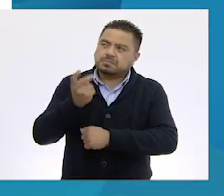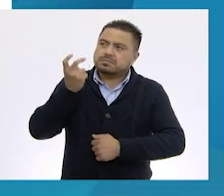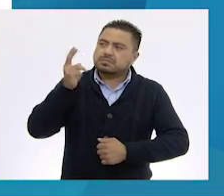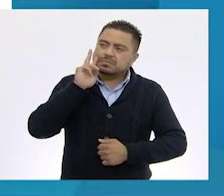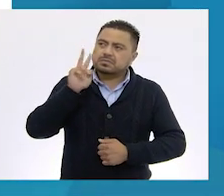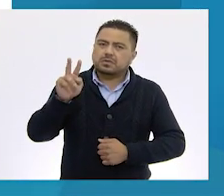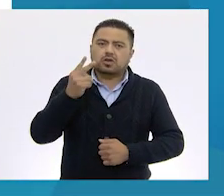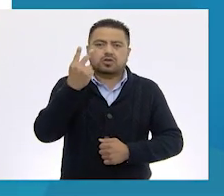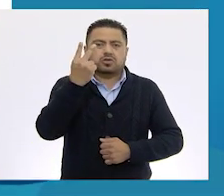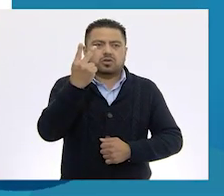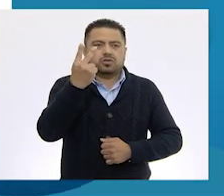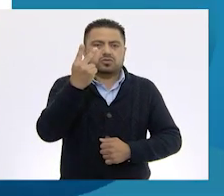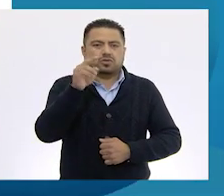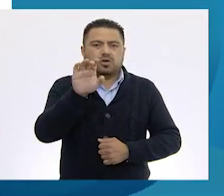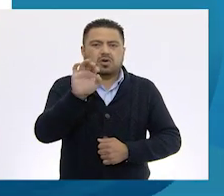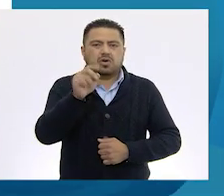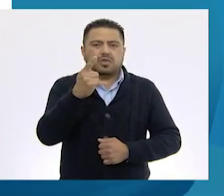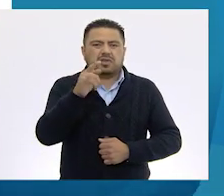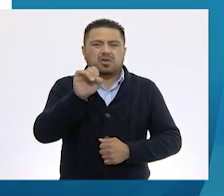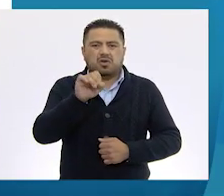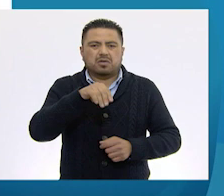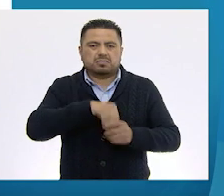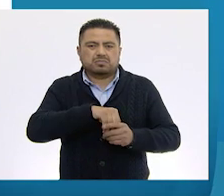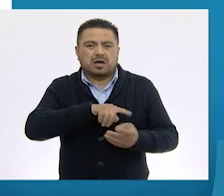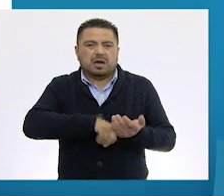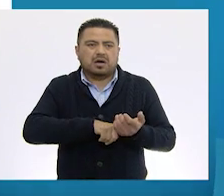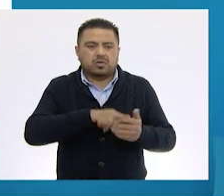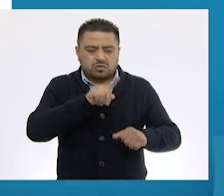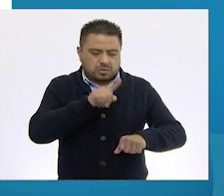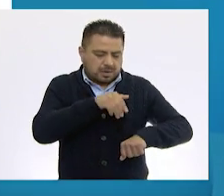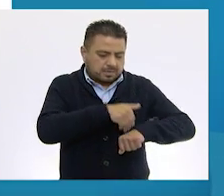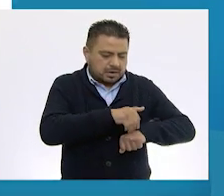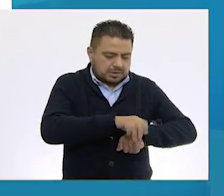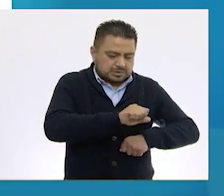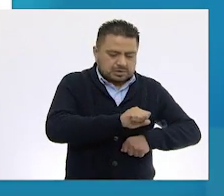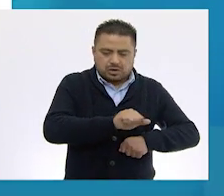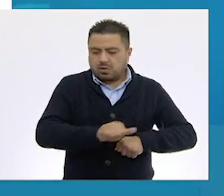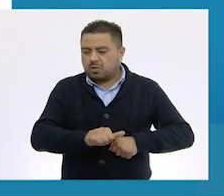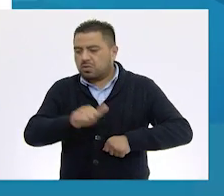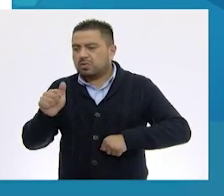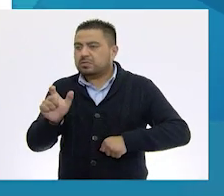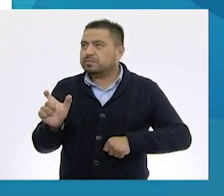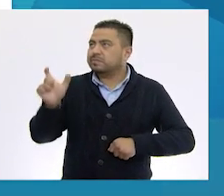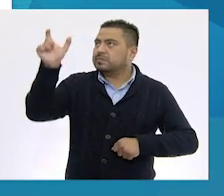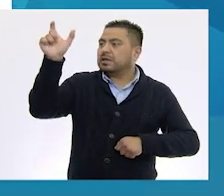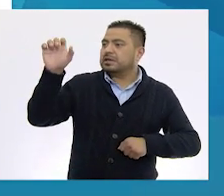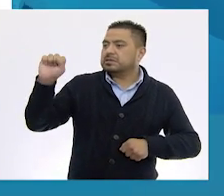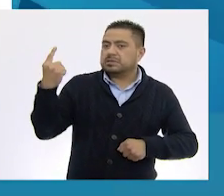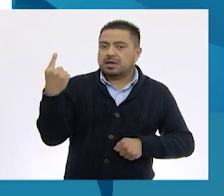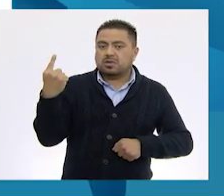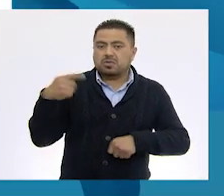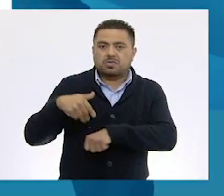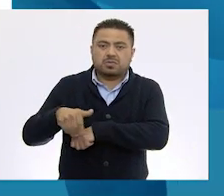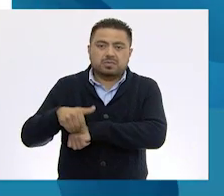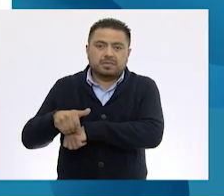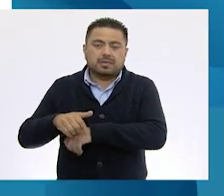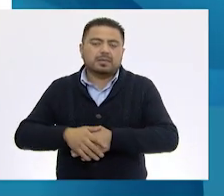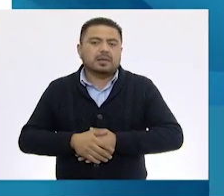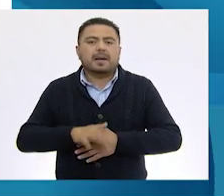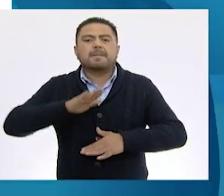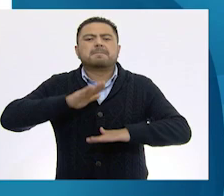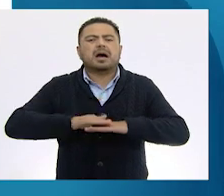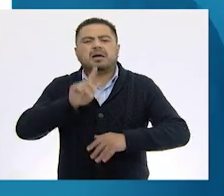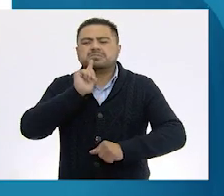identificar dos códices. Uno en la página 60 y el otro en la página 61. ¿Qué